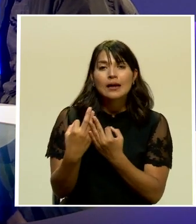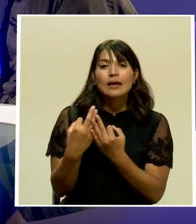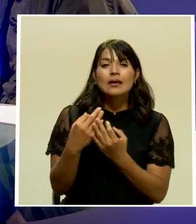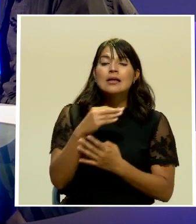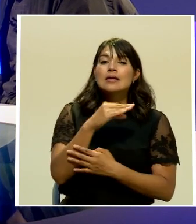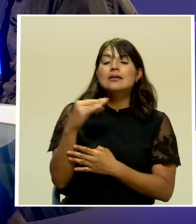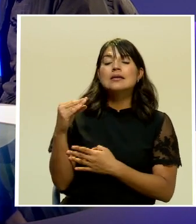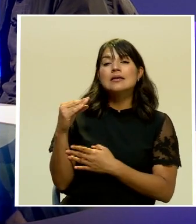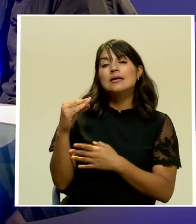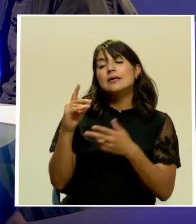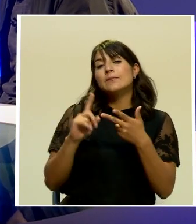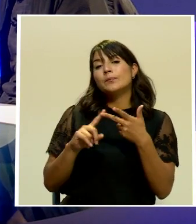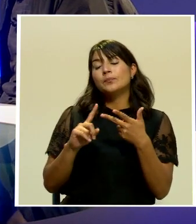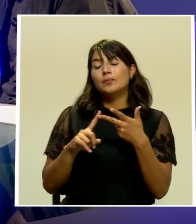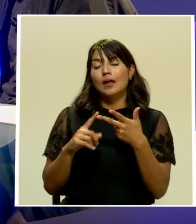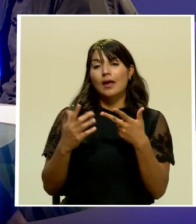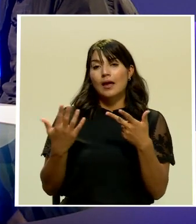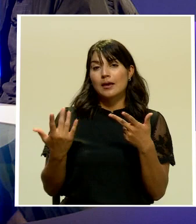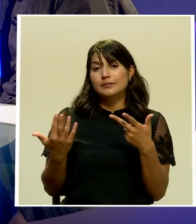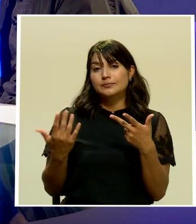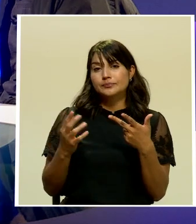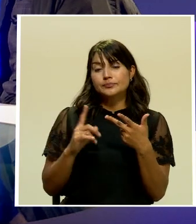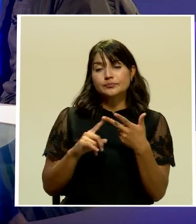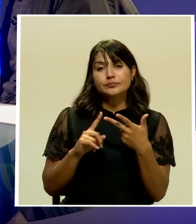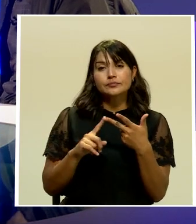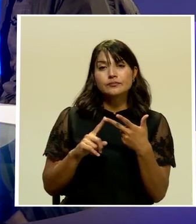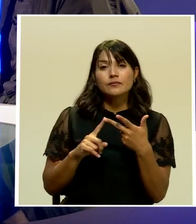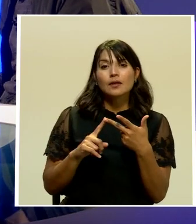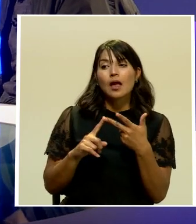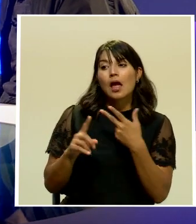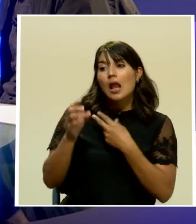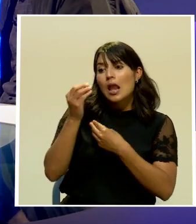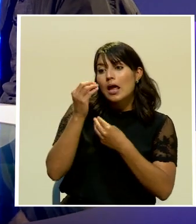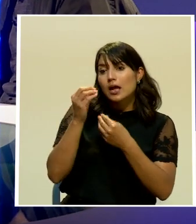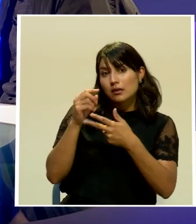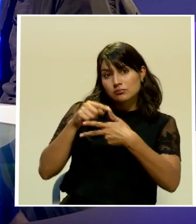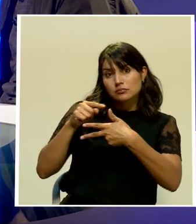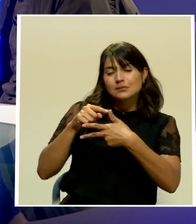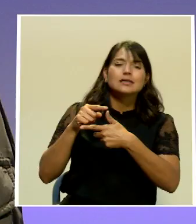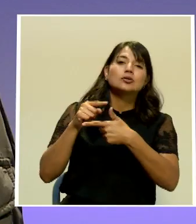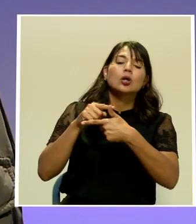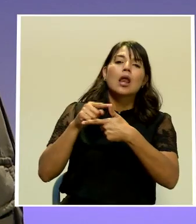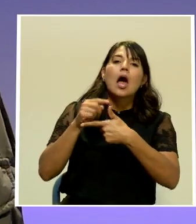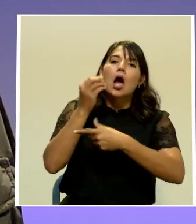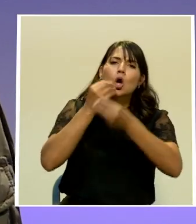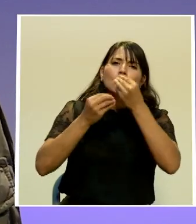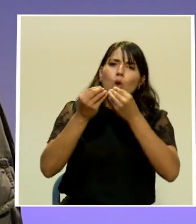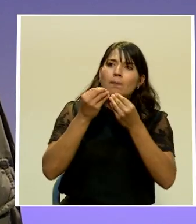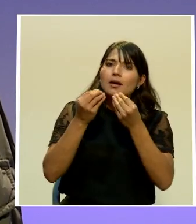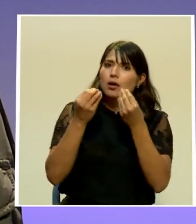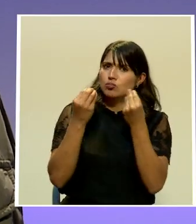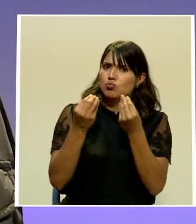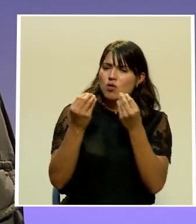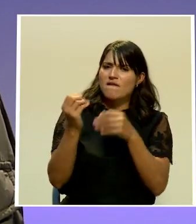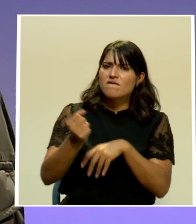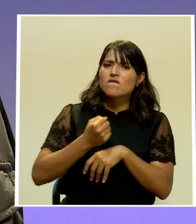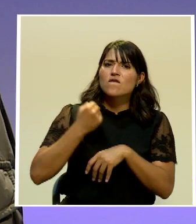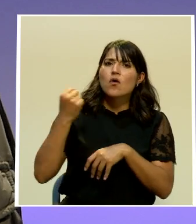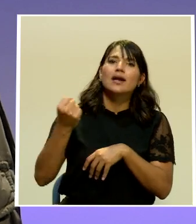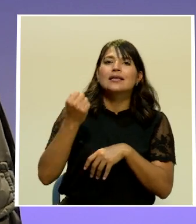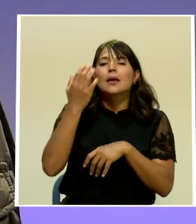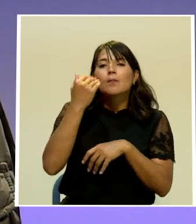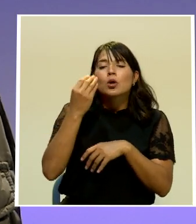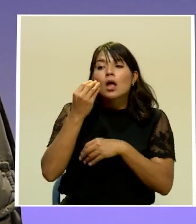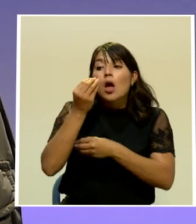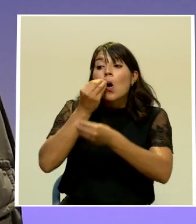Y el componente, digamos, de la gastronomía es fuerte, porque es algo que pasa por lo